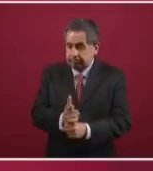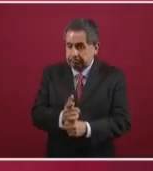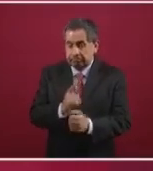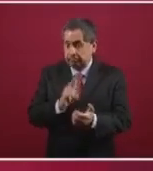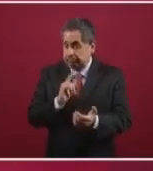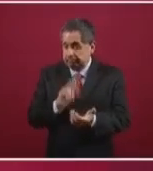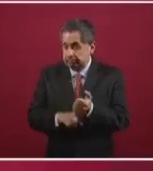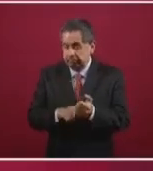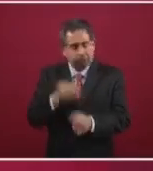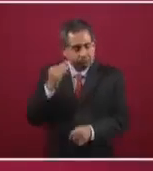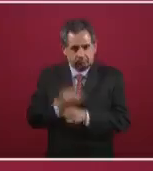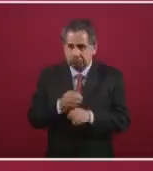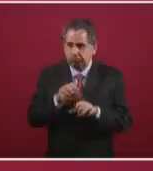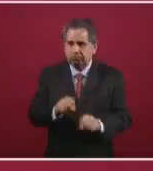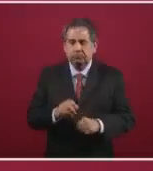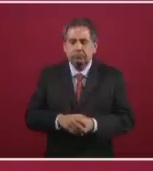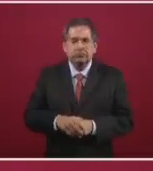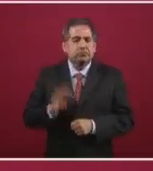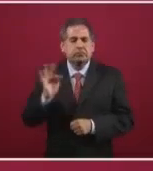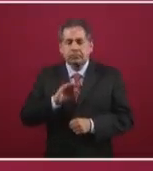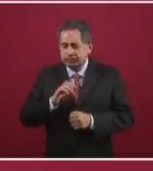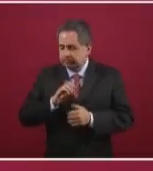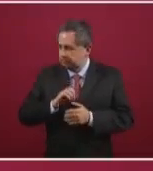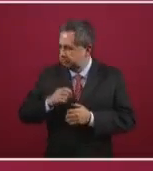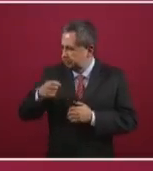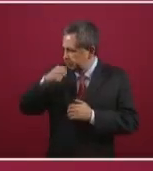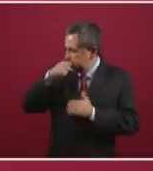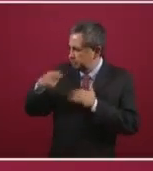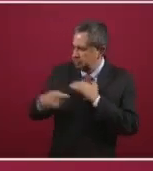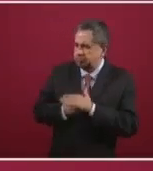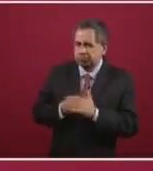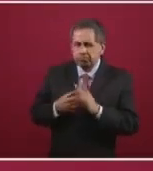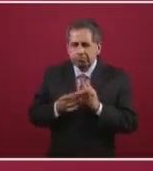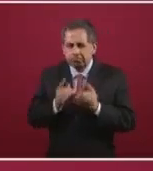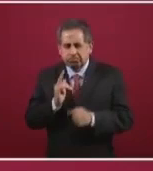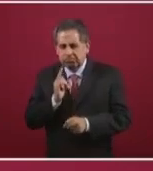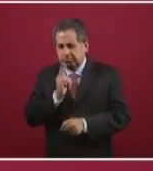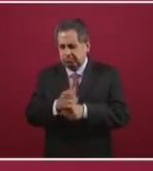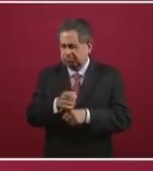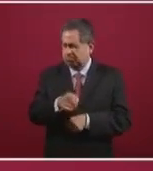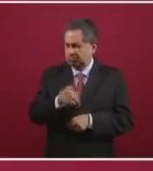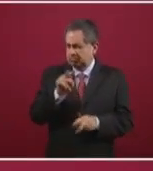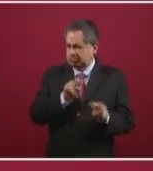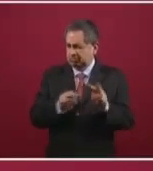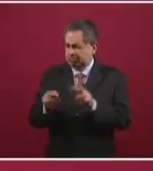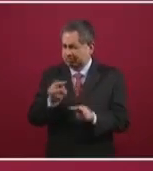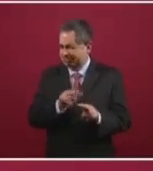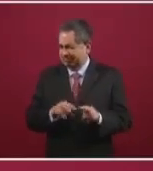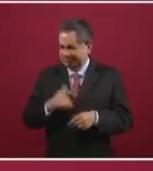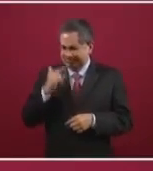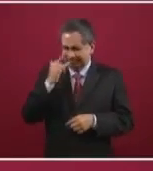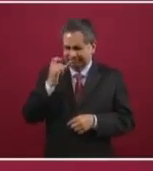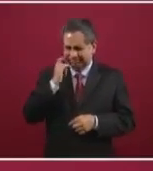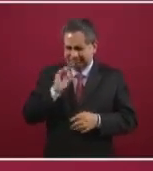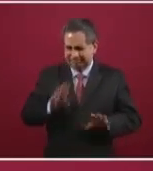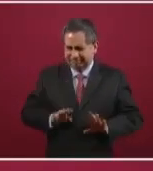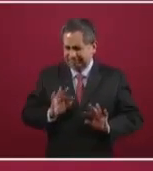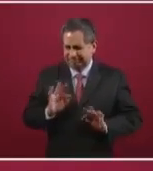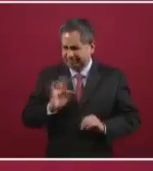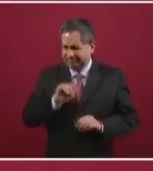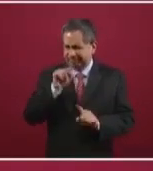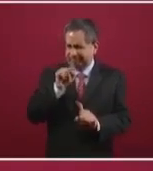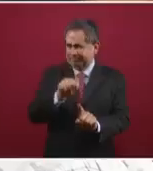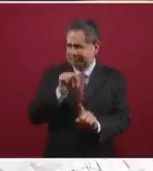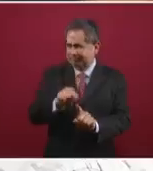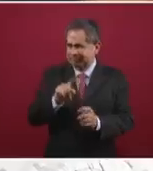por datos que nos lleguen, o por su propio comportamiento, hay indicios de que probablemente esté